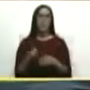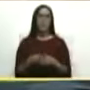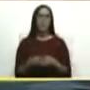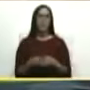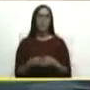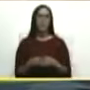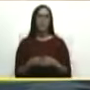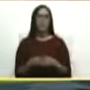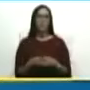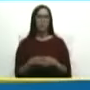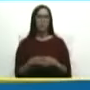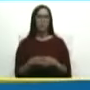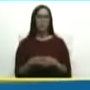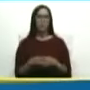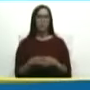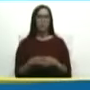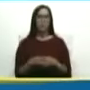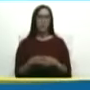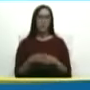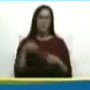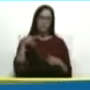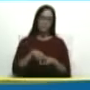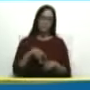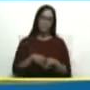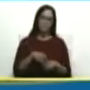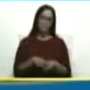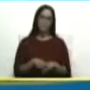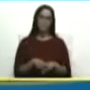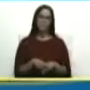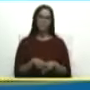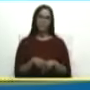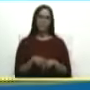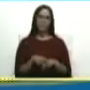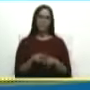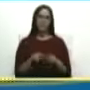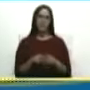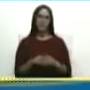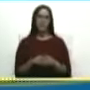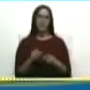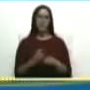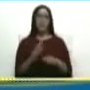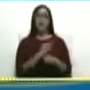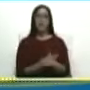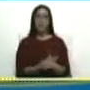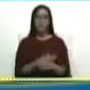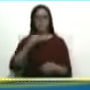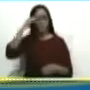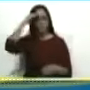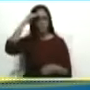ese degradado ex oficial